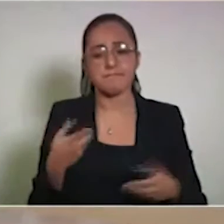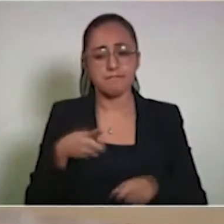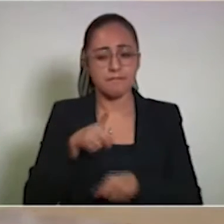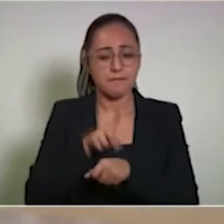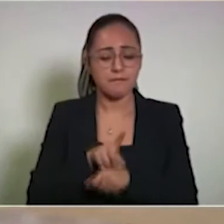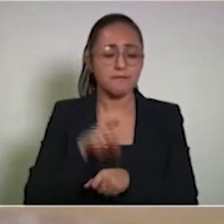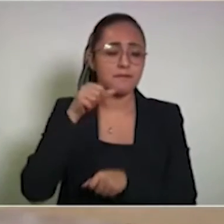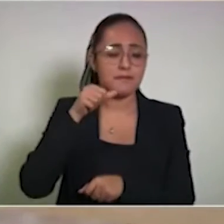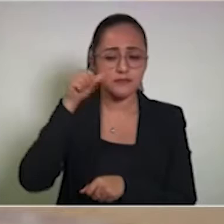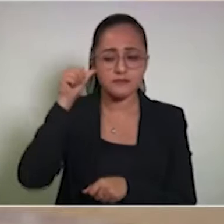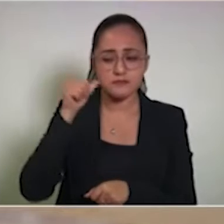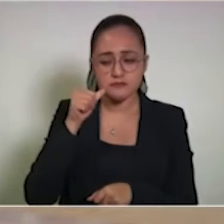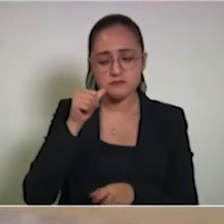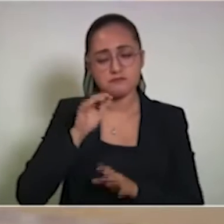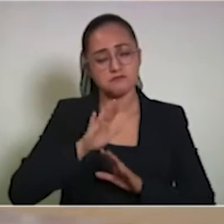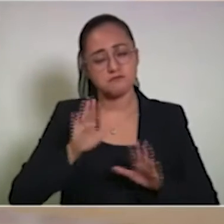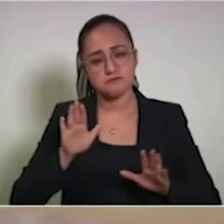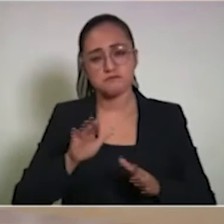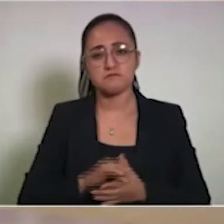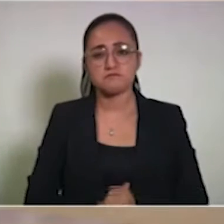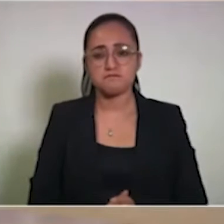el día de ayer.